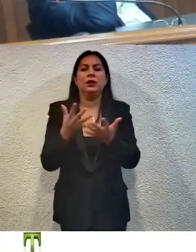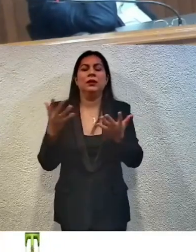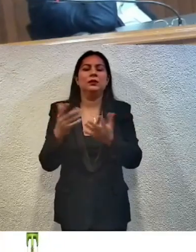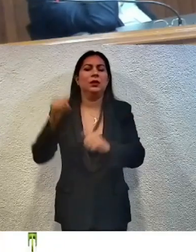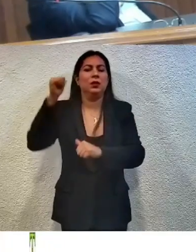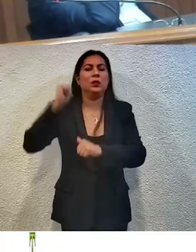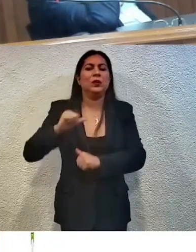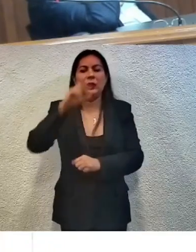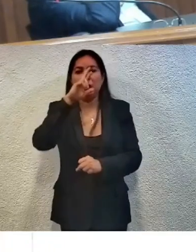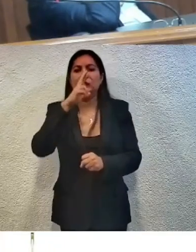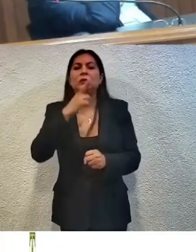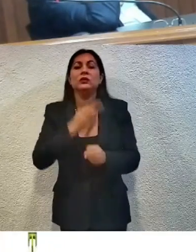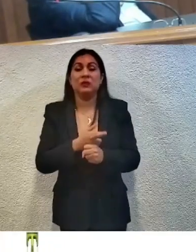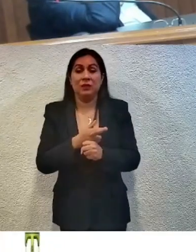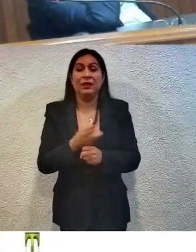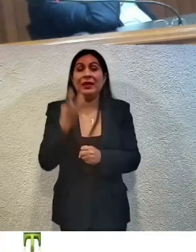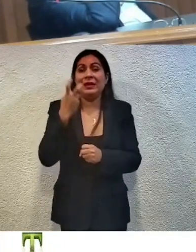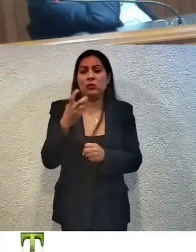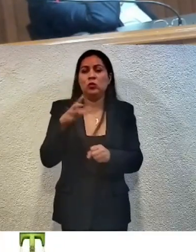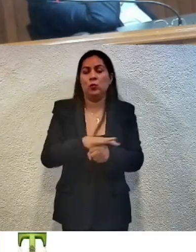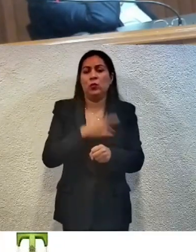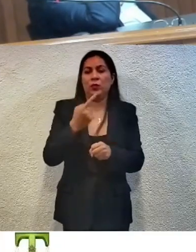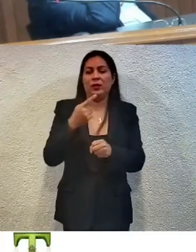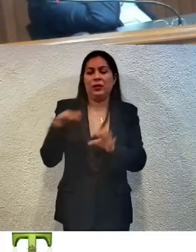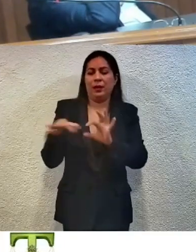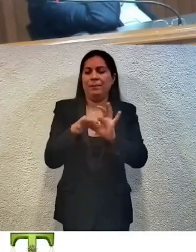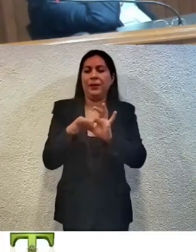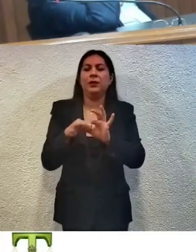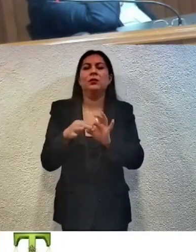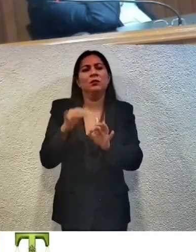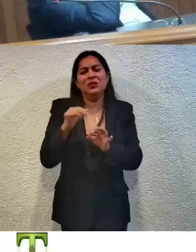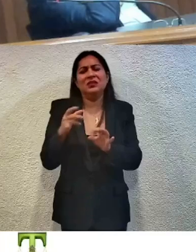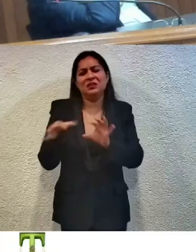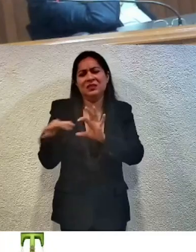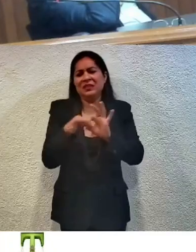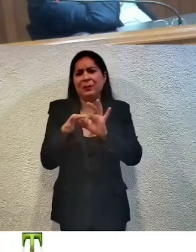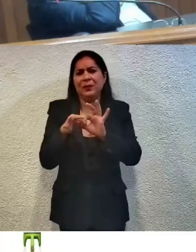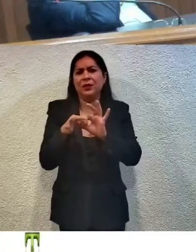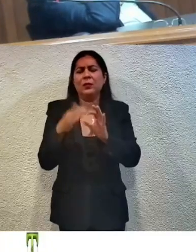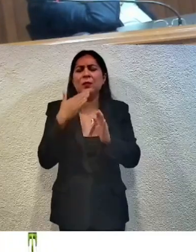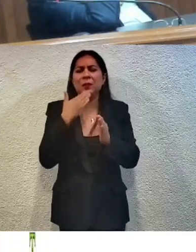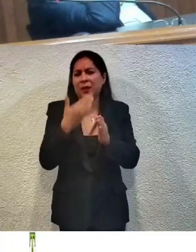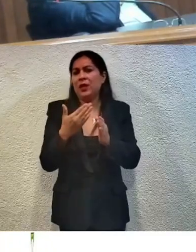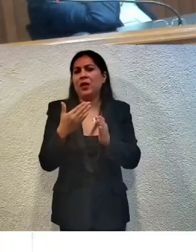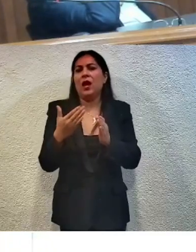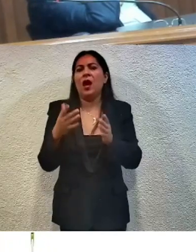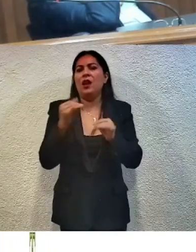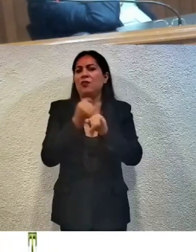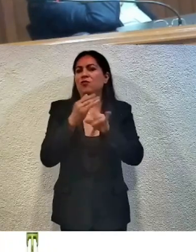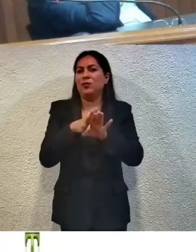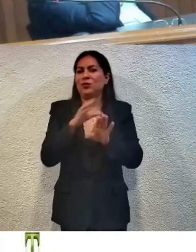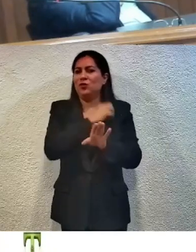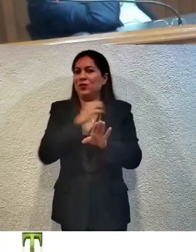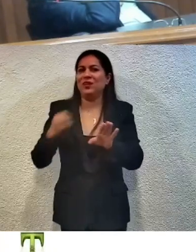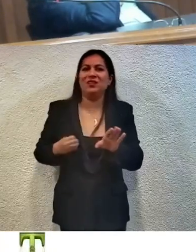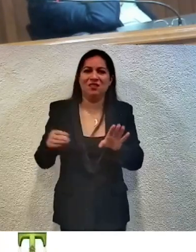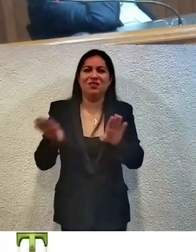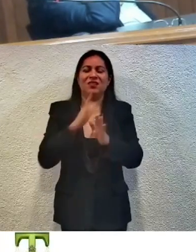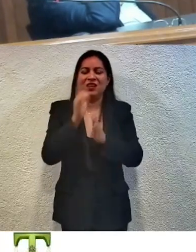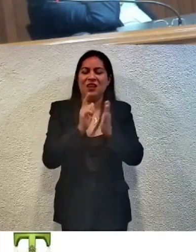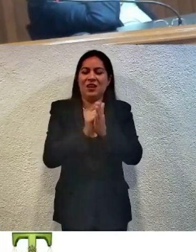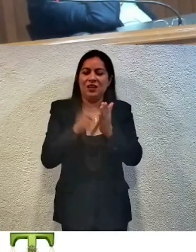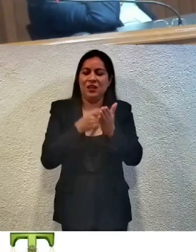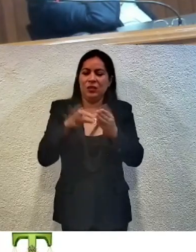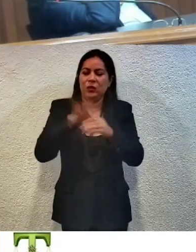autoridad responsable. Ello porque en efecto se apegó de manera adecuada al contenido obligatorio tanto de la ley